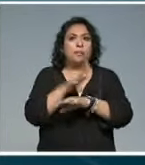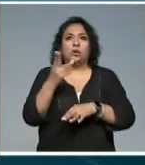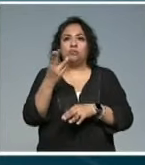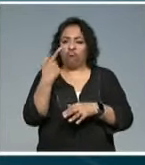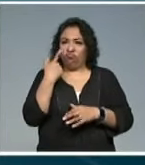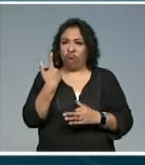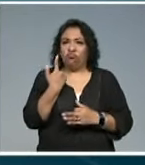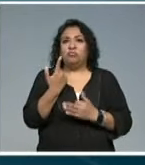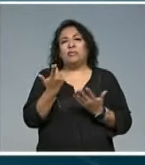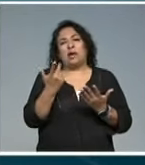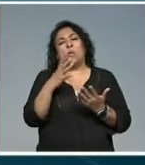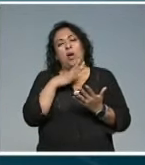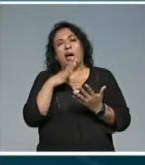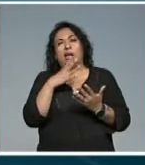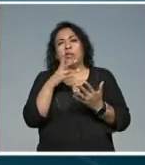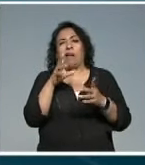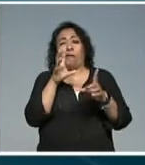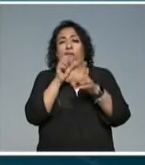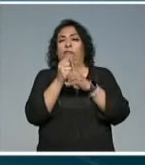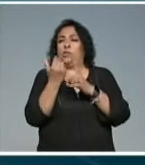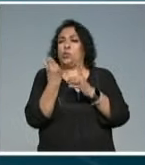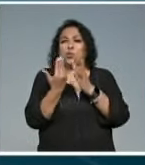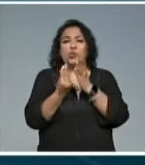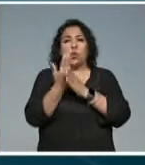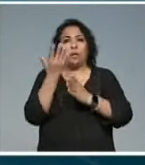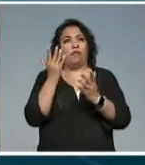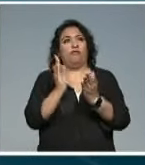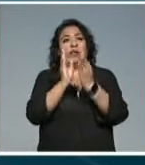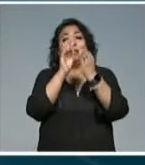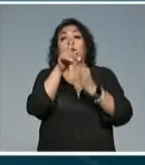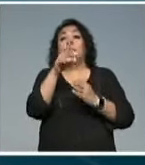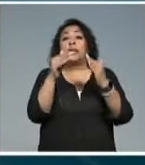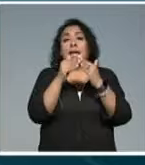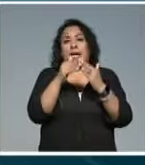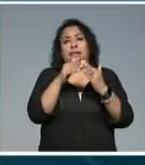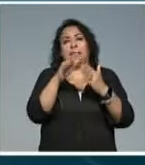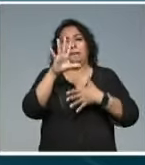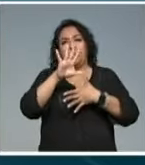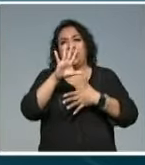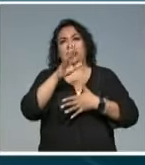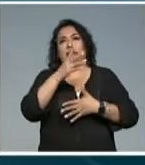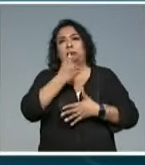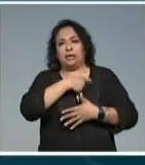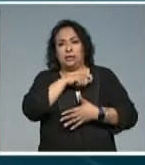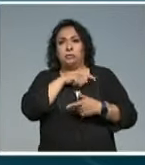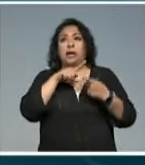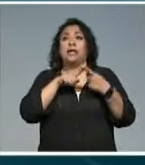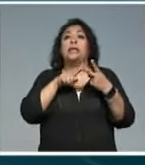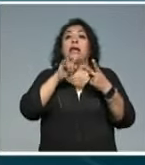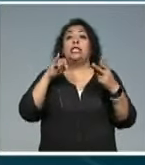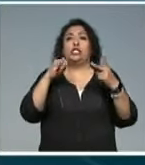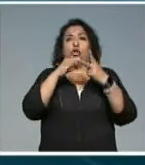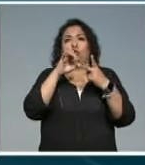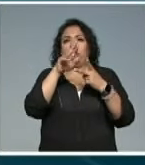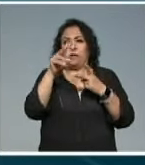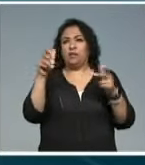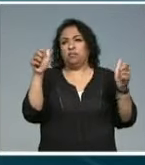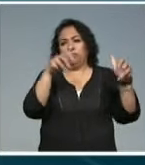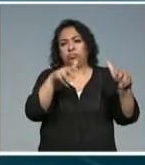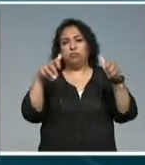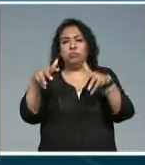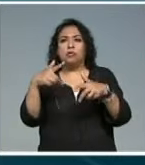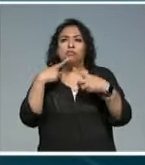a retos que son muy recientes. La Casa de América en España y el Instituto Cervantes han sido las sedes en donde se llevaron a